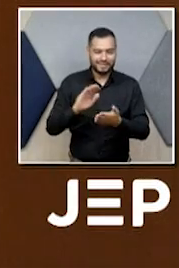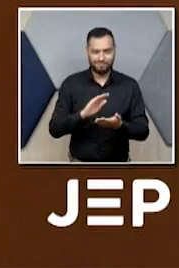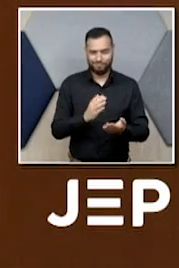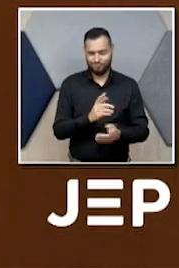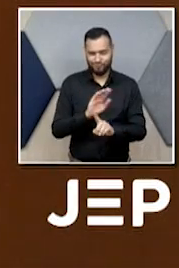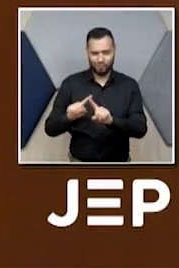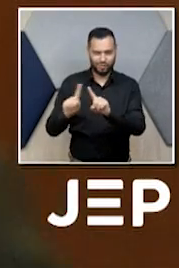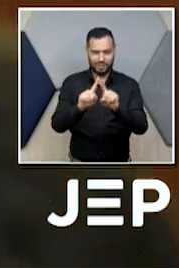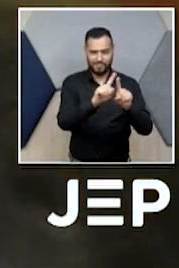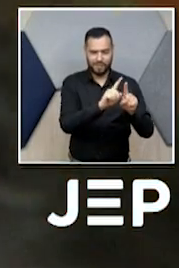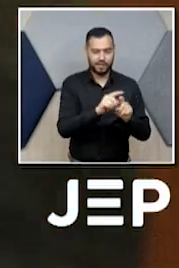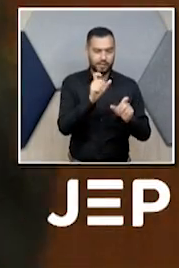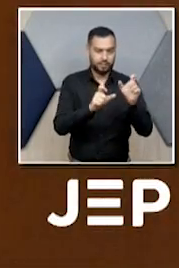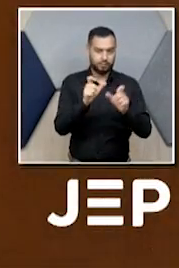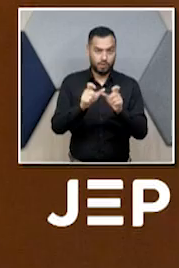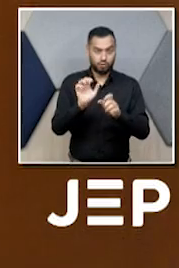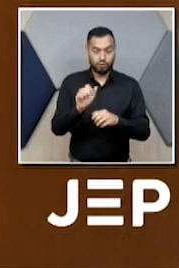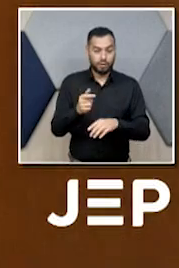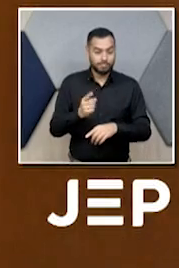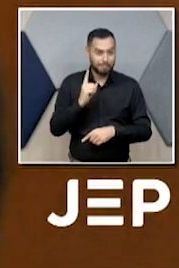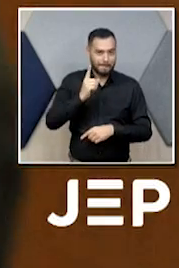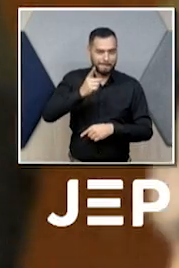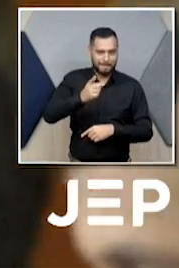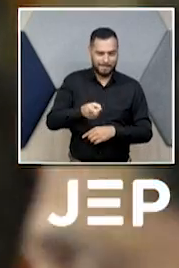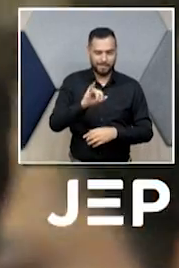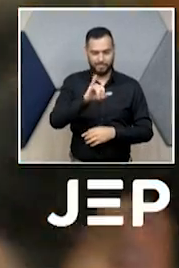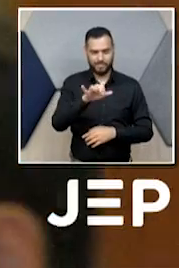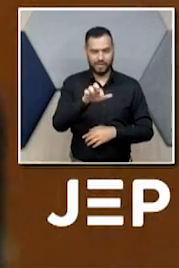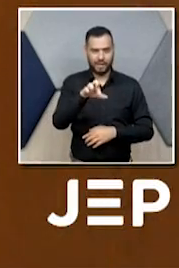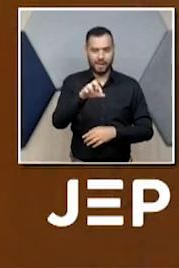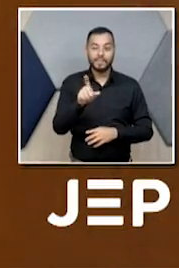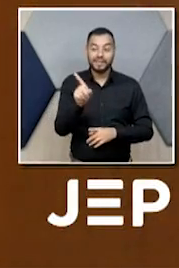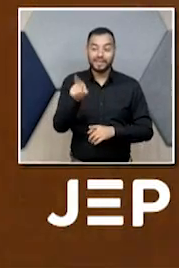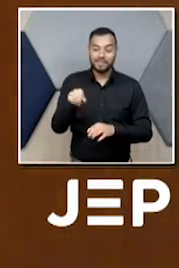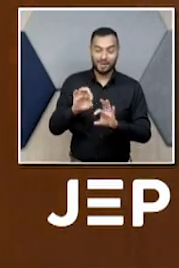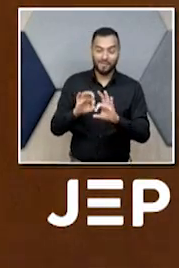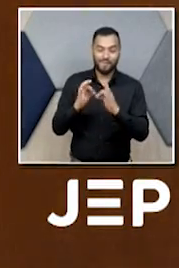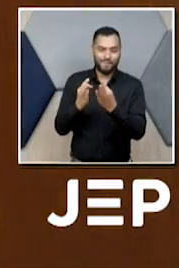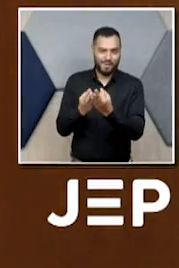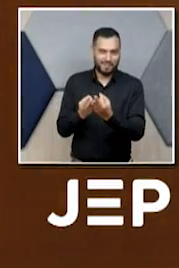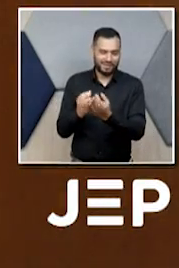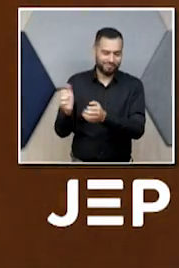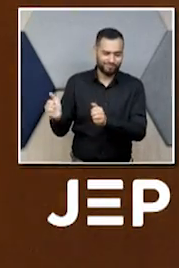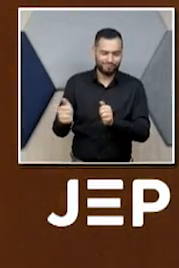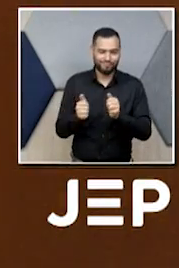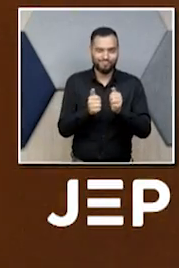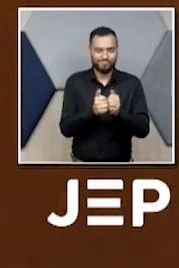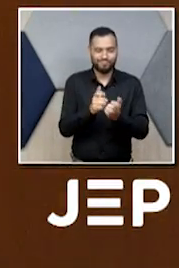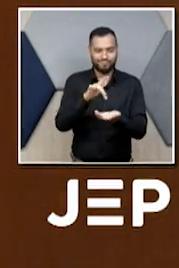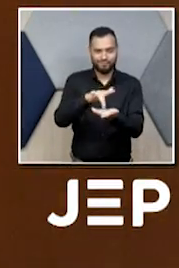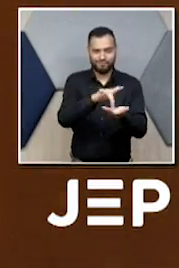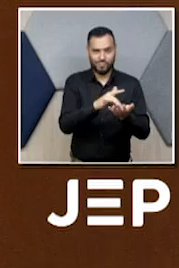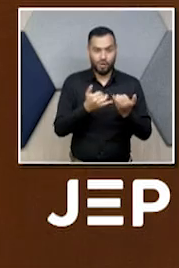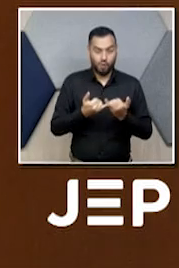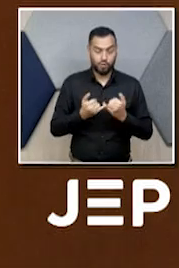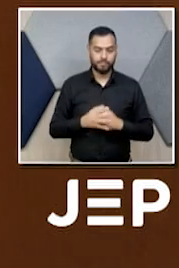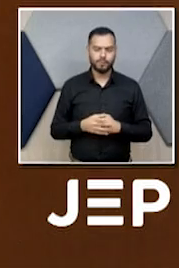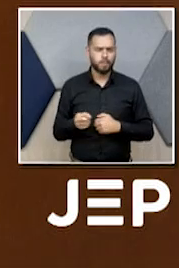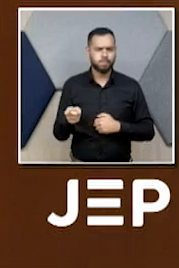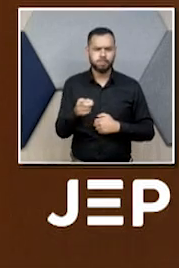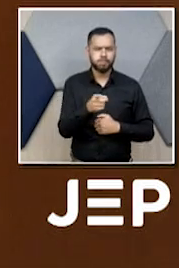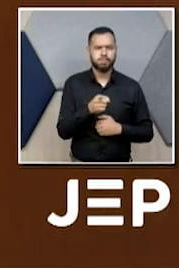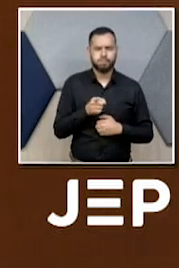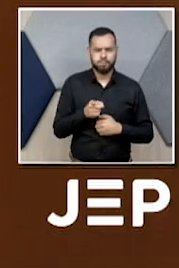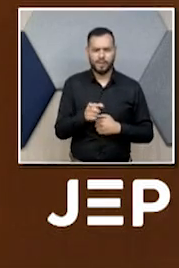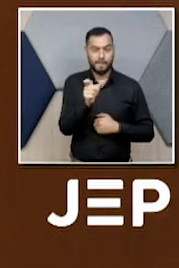los miembros de sus familias quienes nos acompañan esta tarde. Entre quienes están hoy aquí con nosotros, queremos destacar la